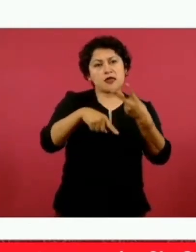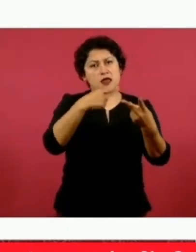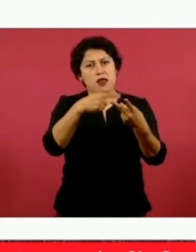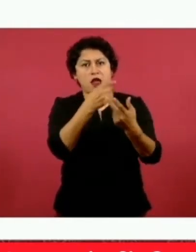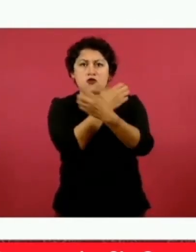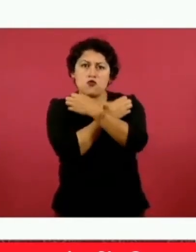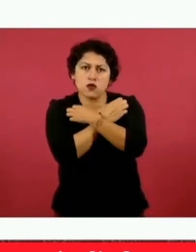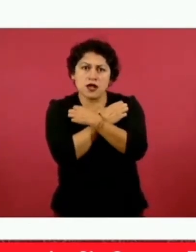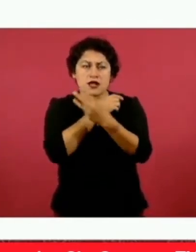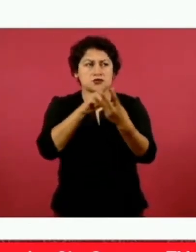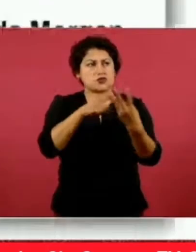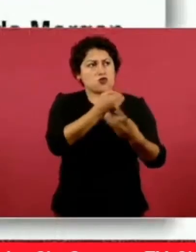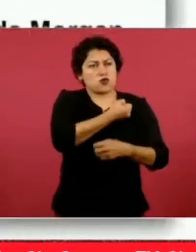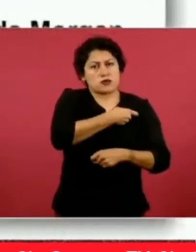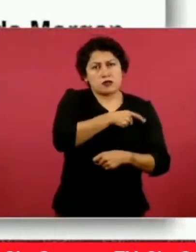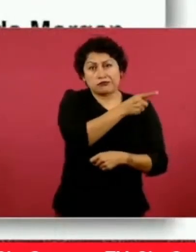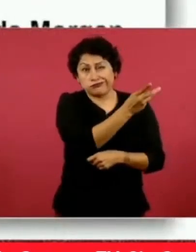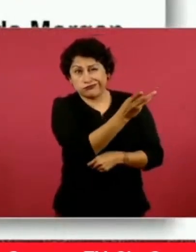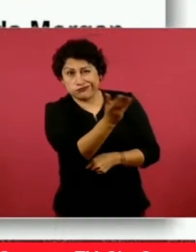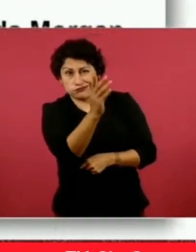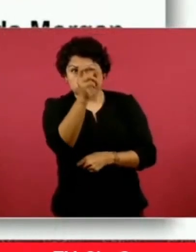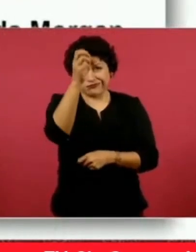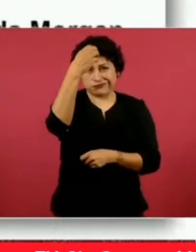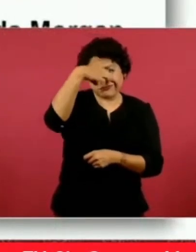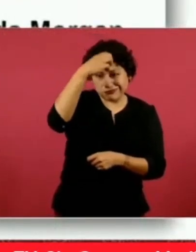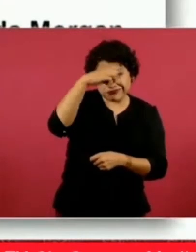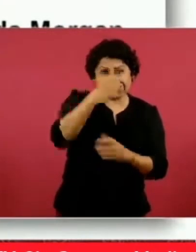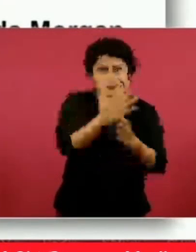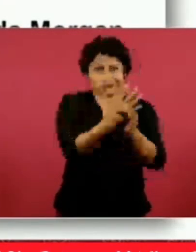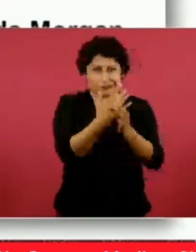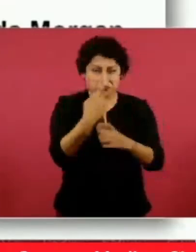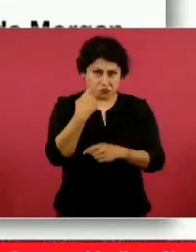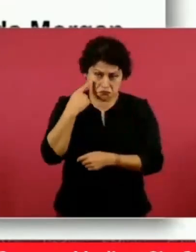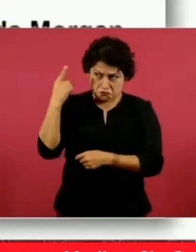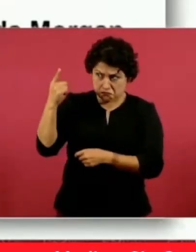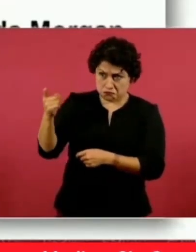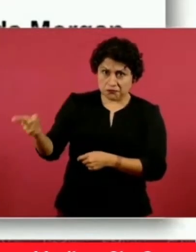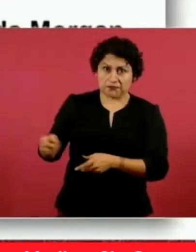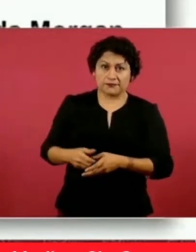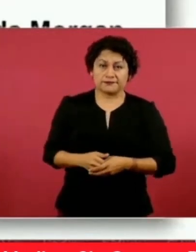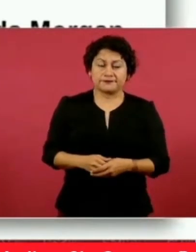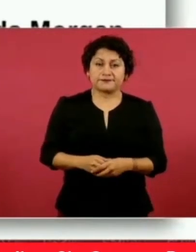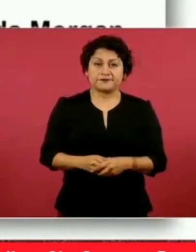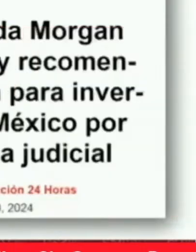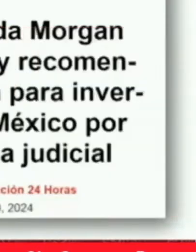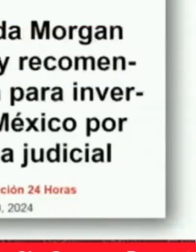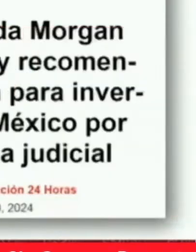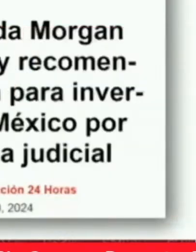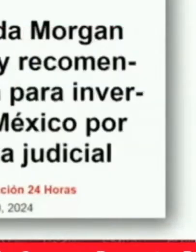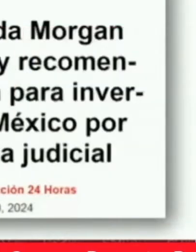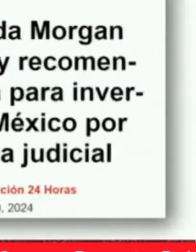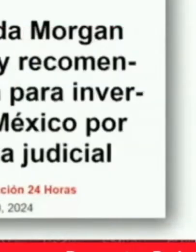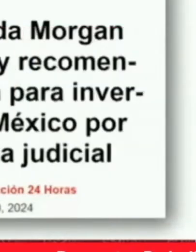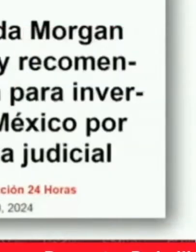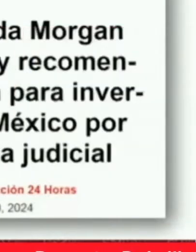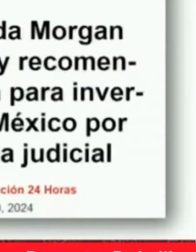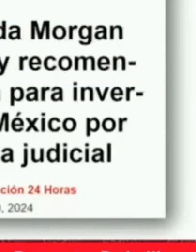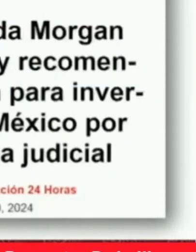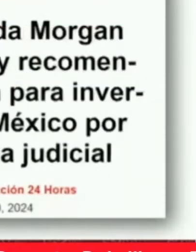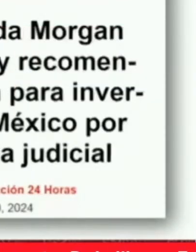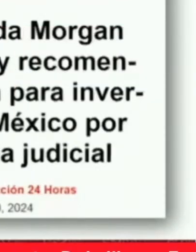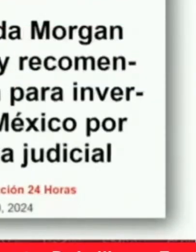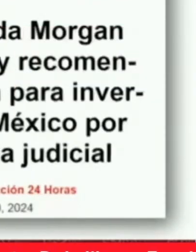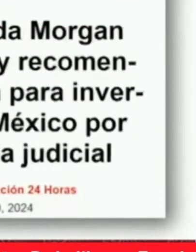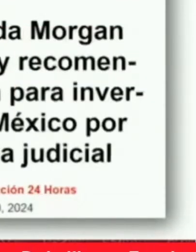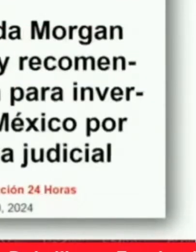ver qué tanto se difundió este reporte. Sin embargo, esto es falso, la realidad es que